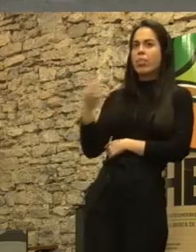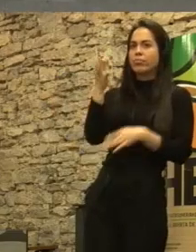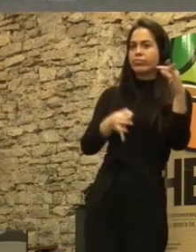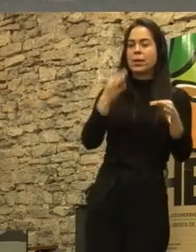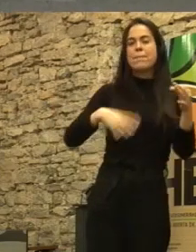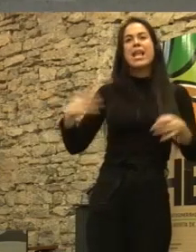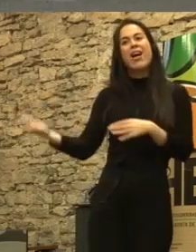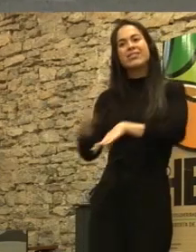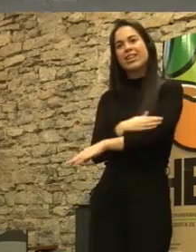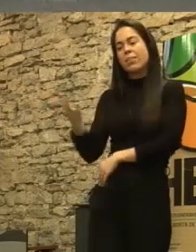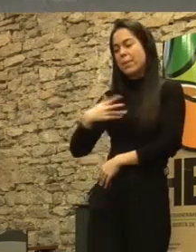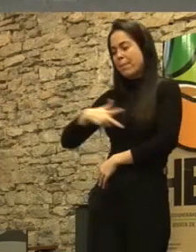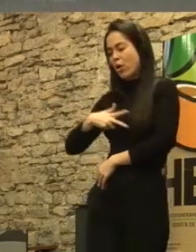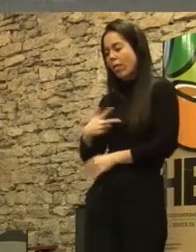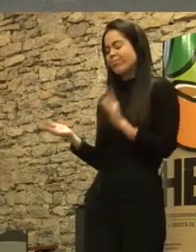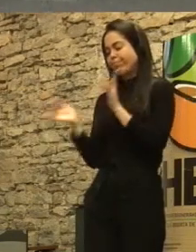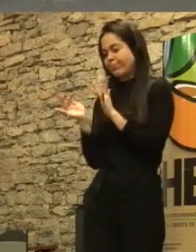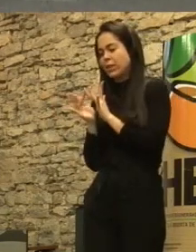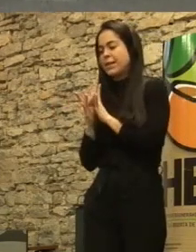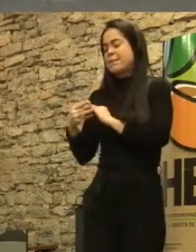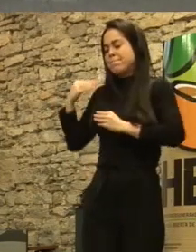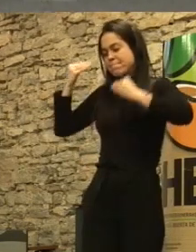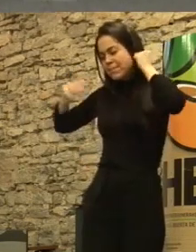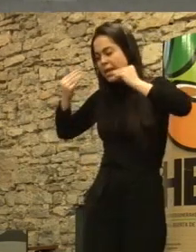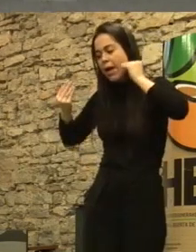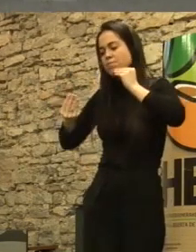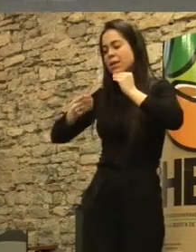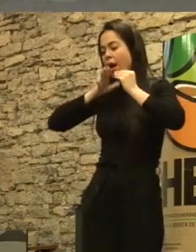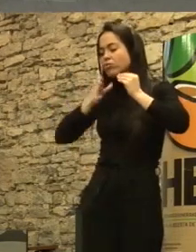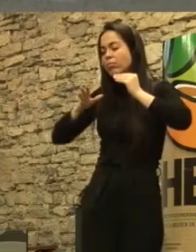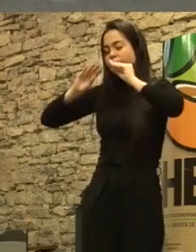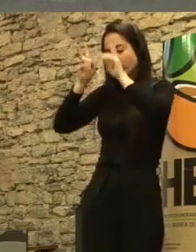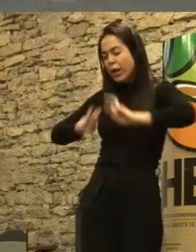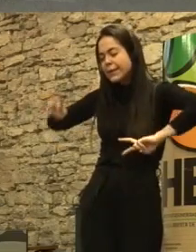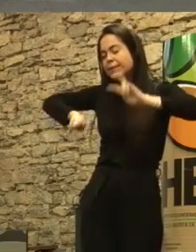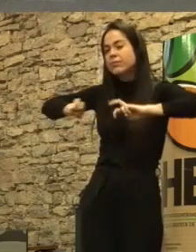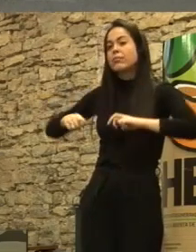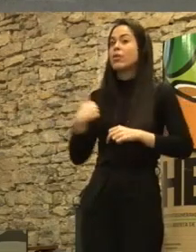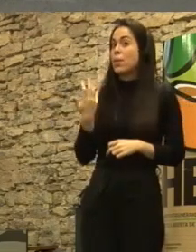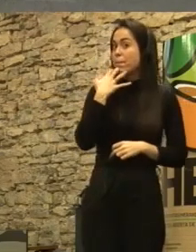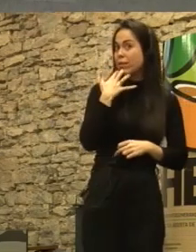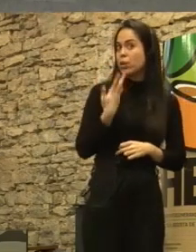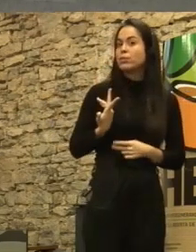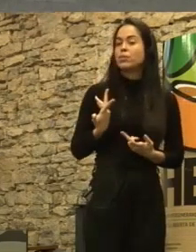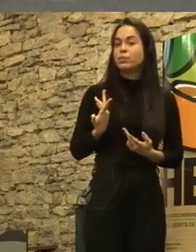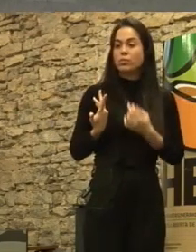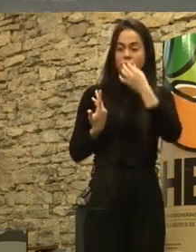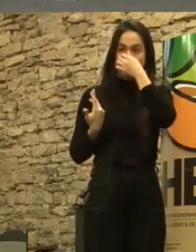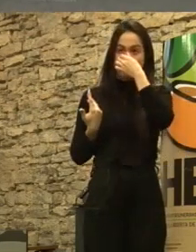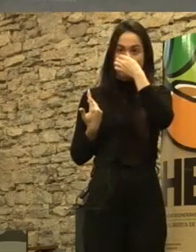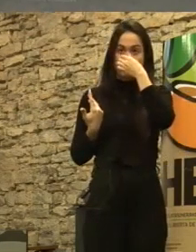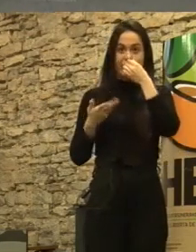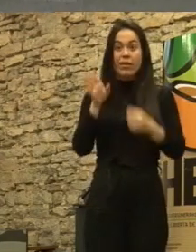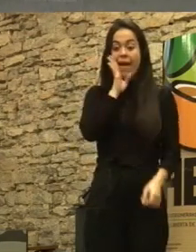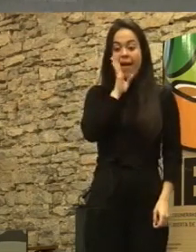que buscar una causa, buscar unas pruebas y hacerlo. Y yo he estado participando en la investigación como no jurista, o sea, como investigador en la acción esta que os digo,